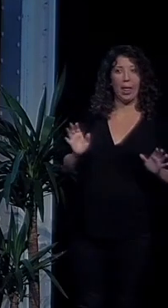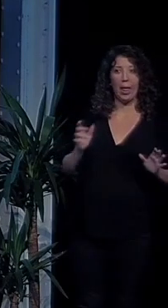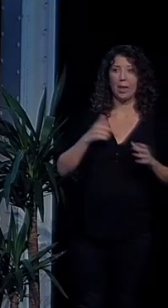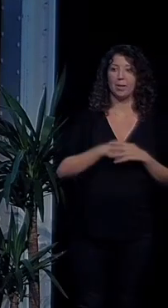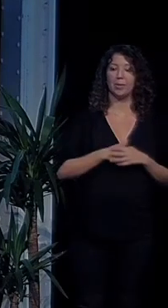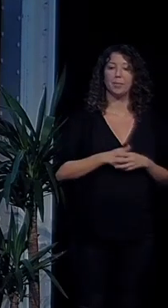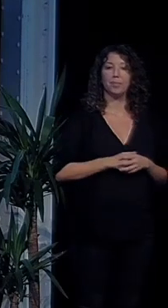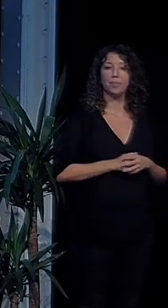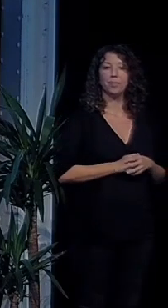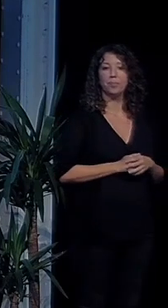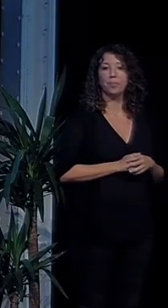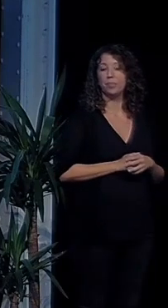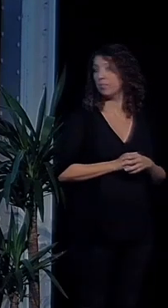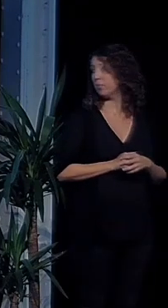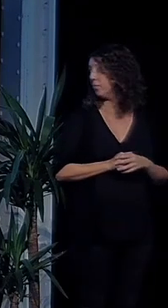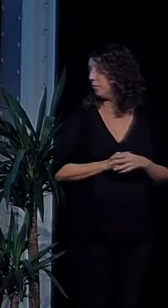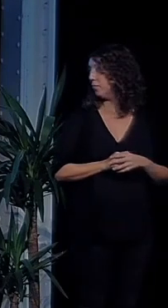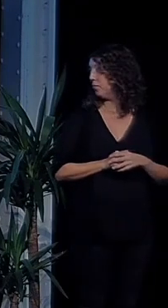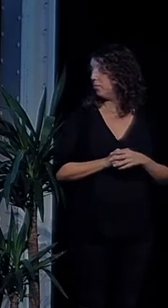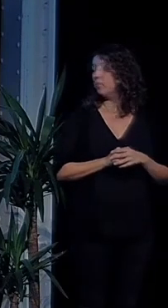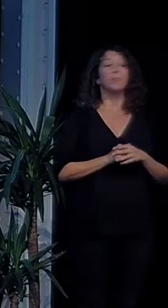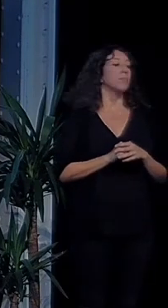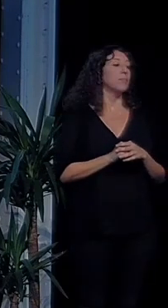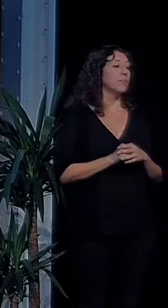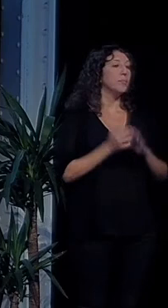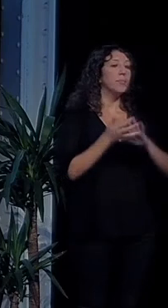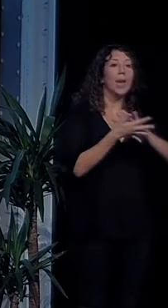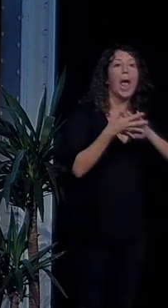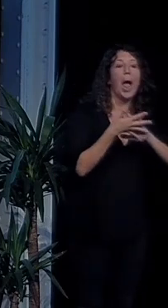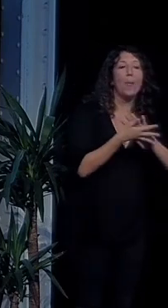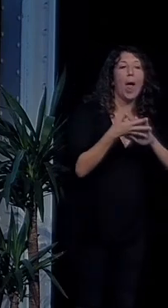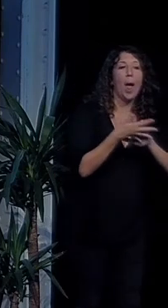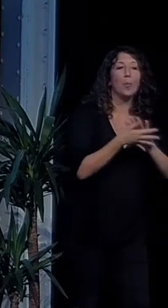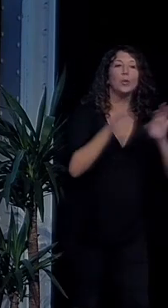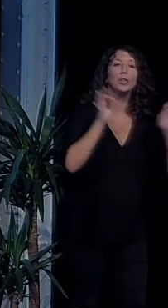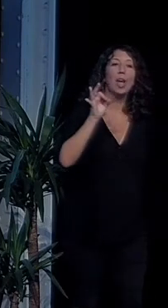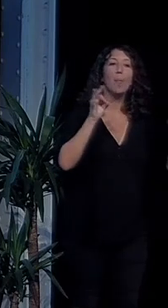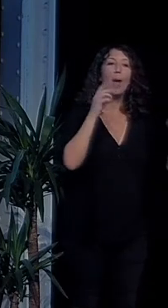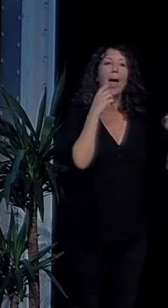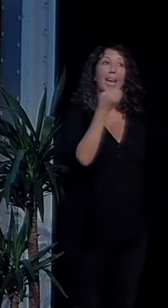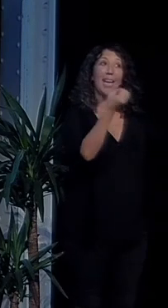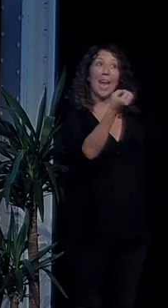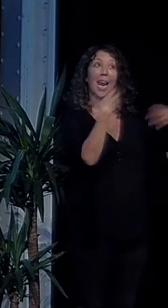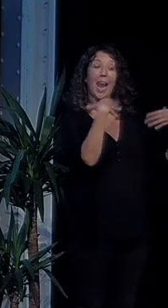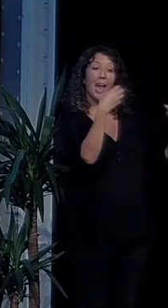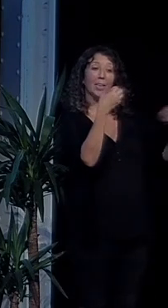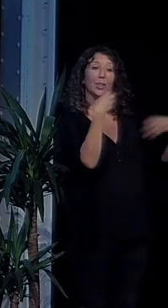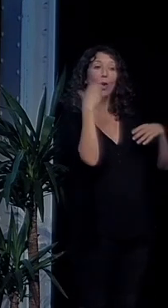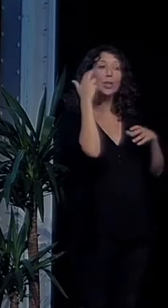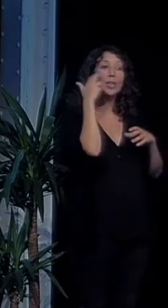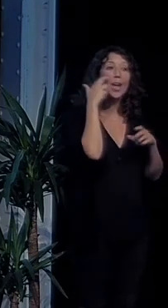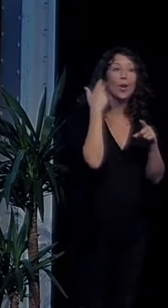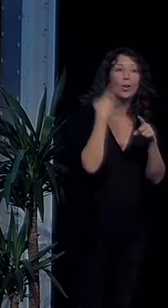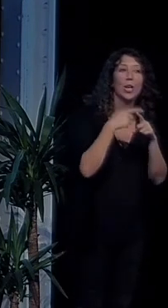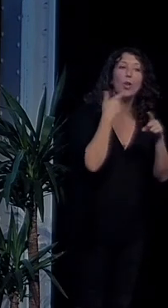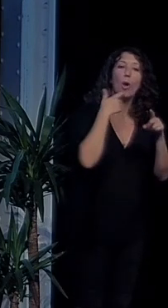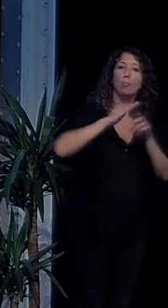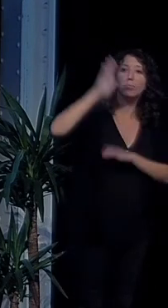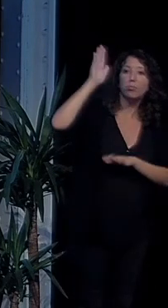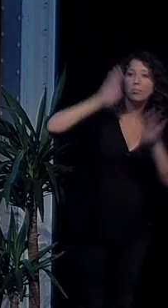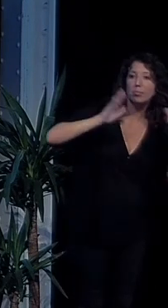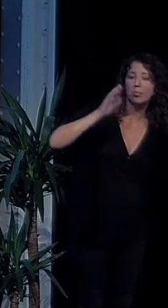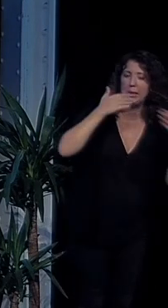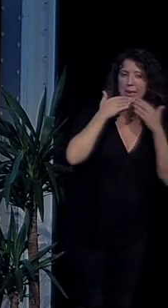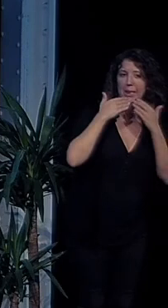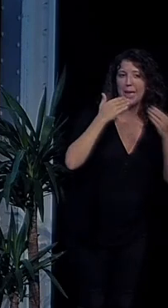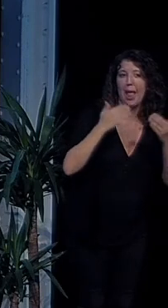Y de todas maneras, no lo sé, estamos hablando de la construcción del relato sobre el peligro sexual, que de verdad que yo agradezco vuestras intervenciones, pero me parece